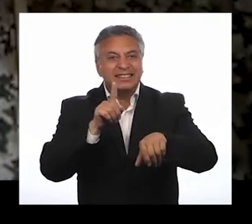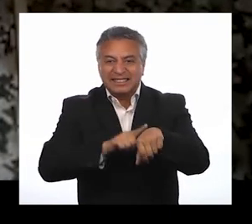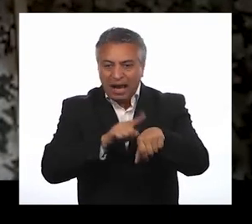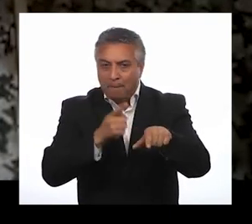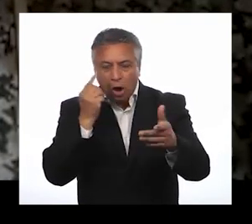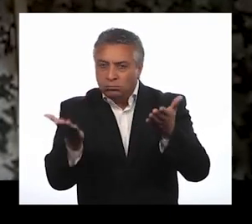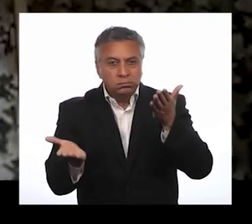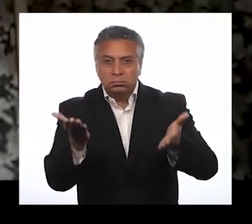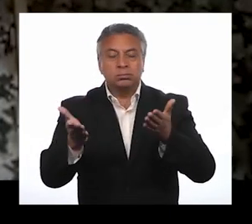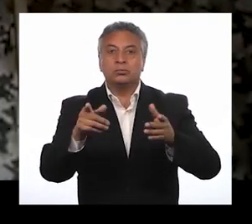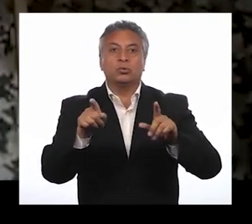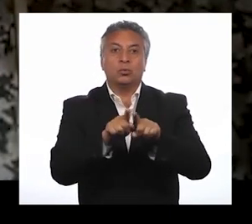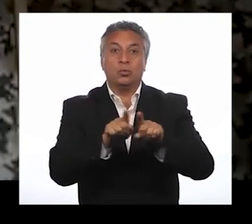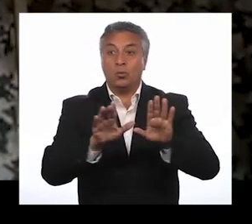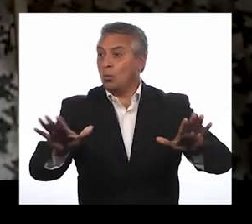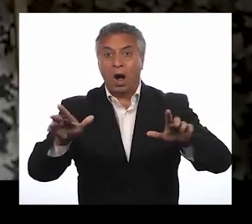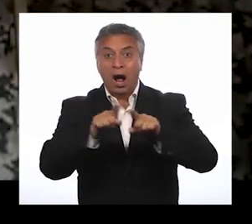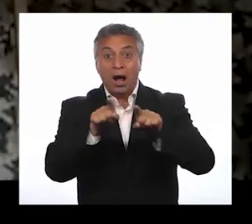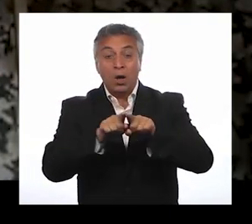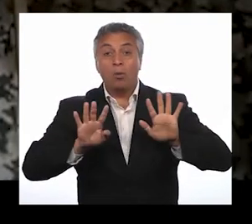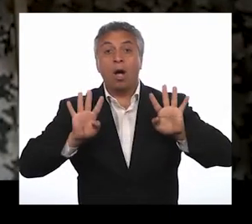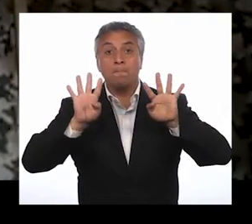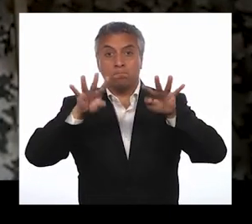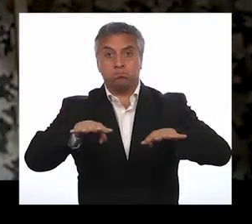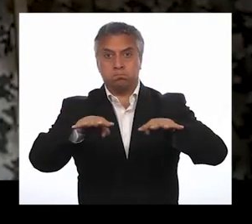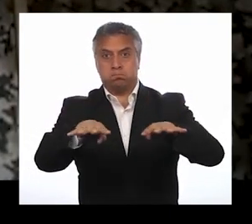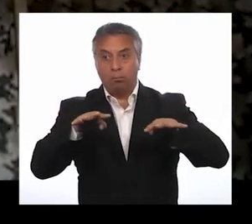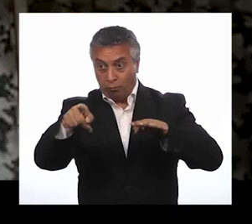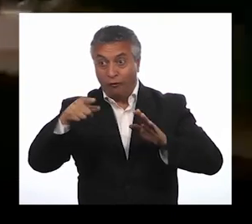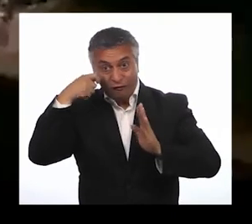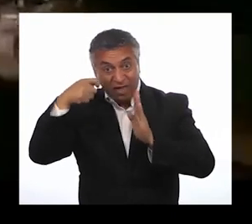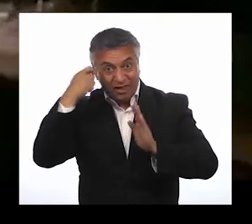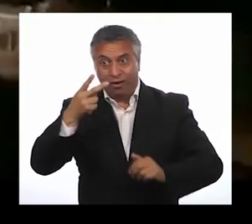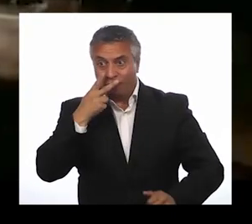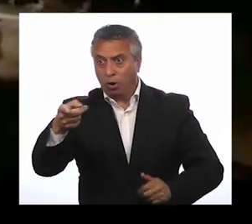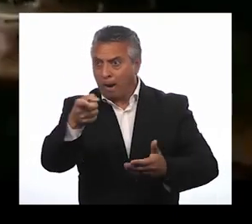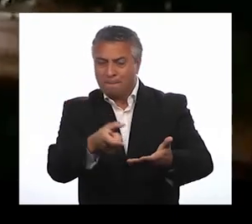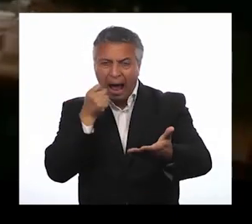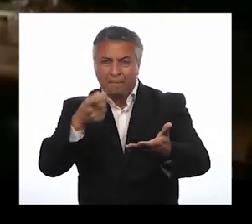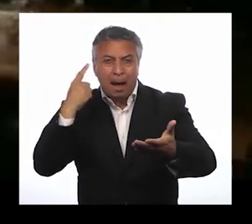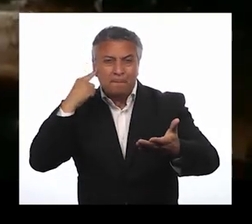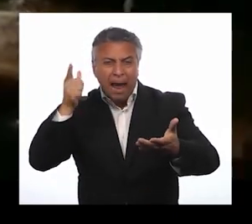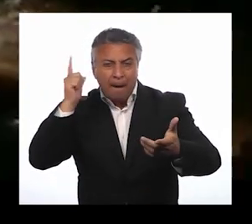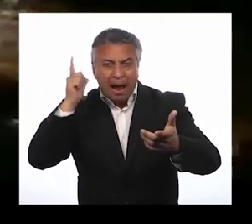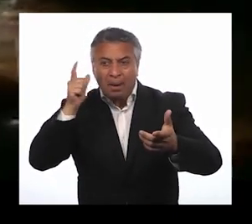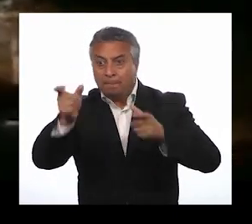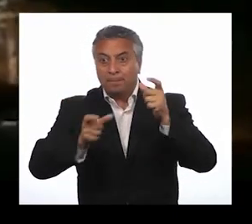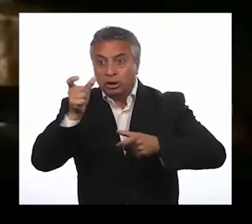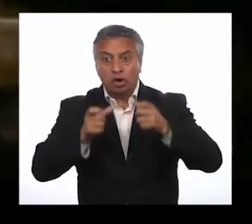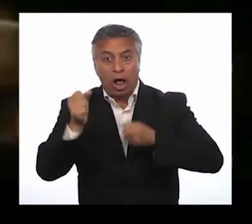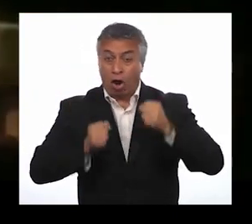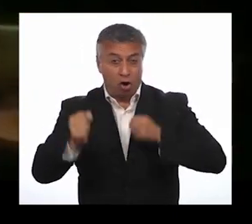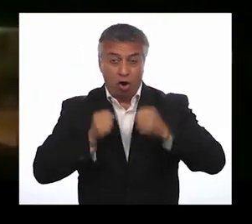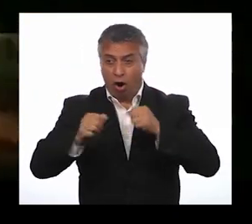tiempo, sino como que era como un cuadrón de fusilamiento. De hecho, están los videos en que disparan, la gente